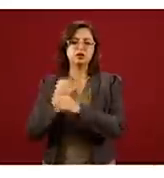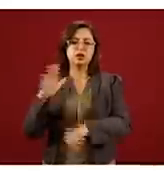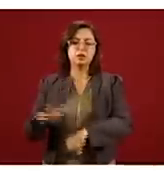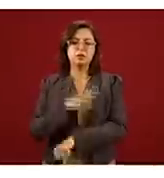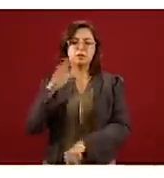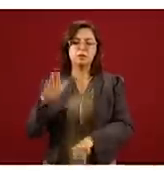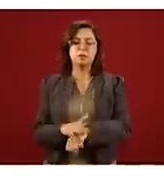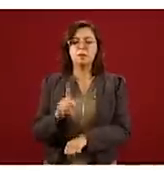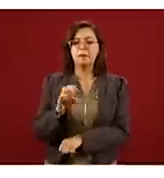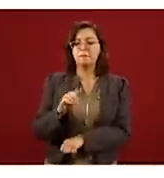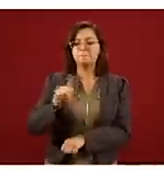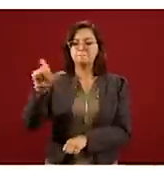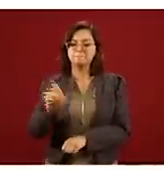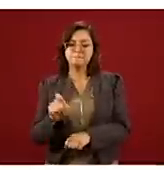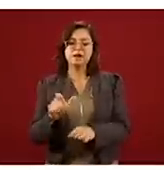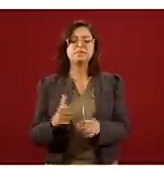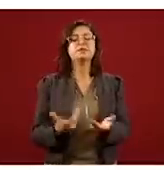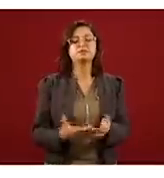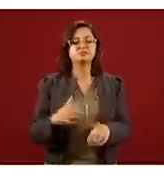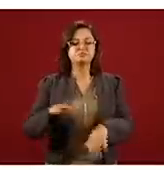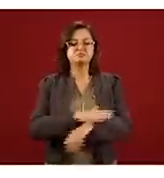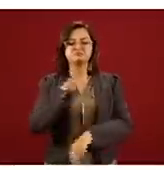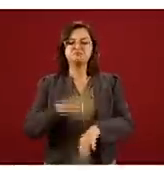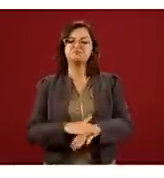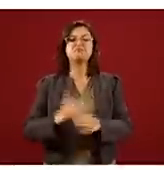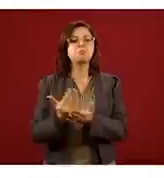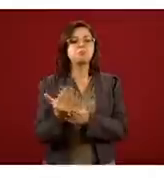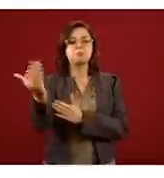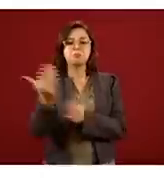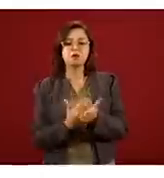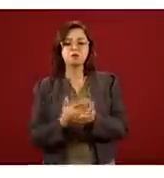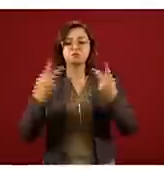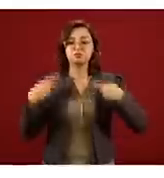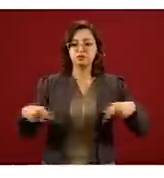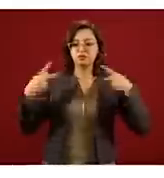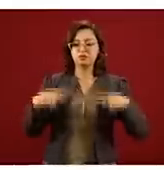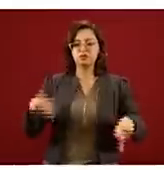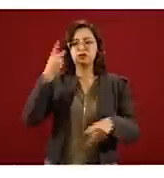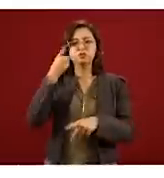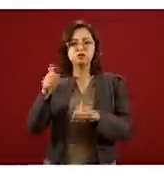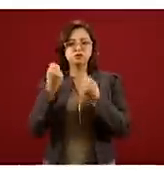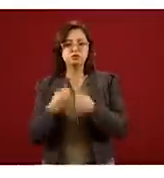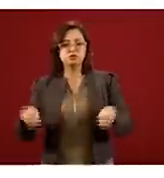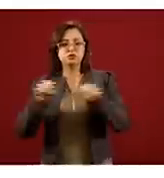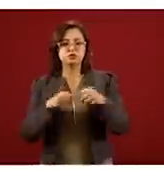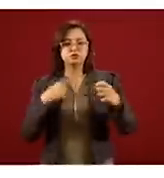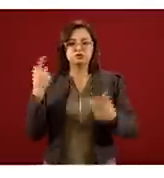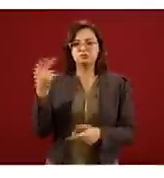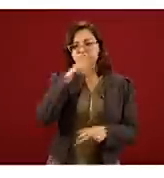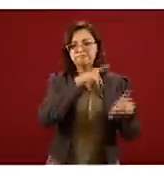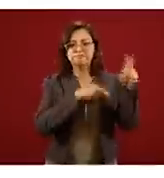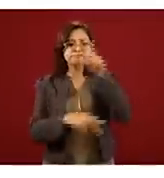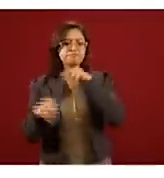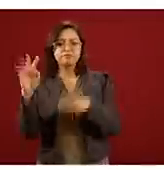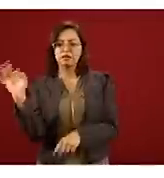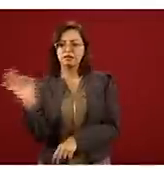Pemex, puso nervioso a los accionistas y, bueno, demandaron muchos seguros contra un posible impago de Pemex.